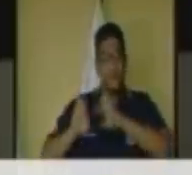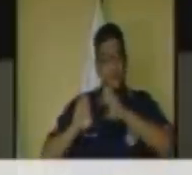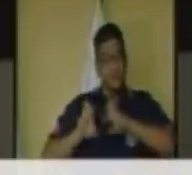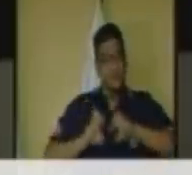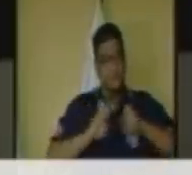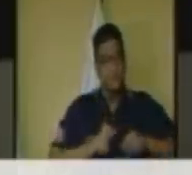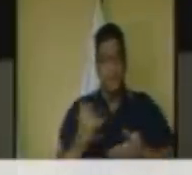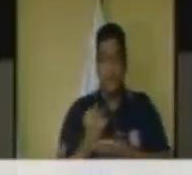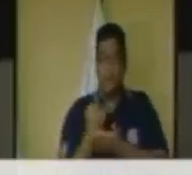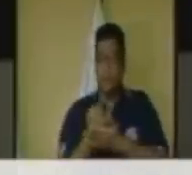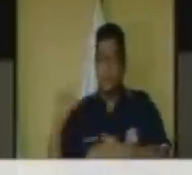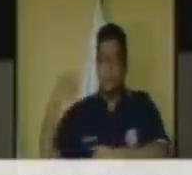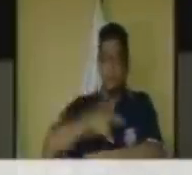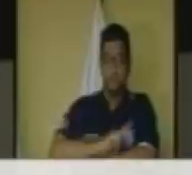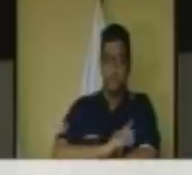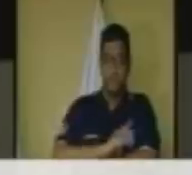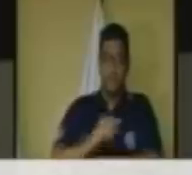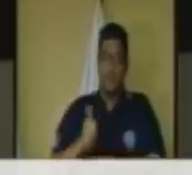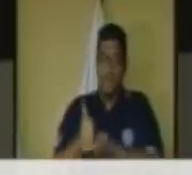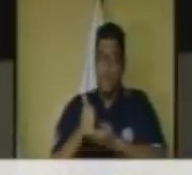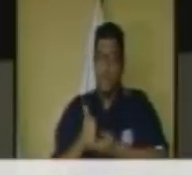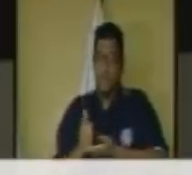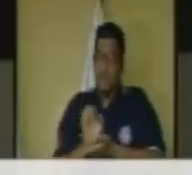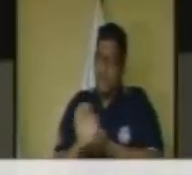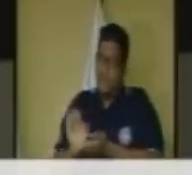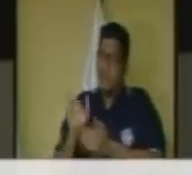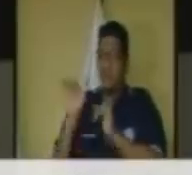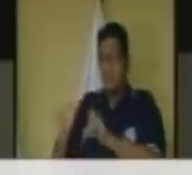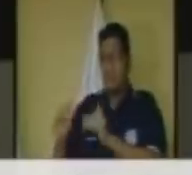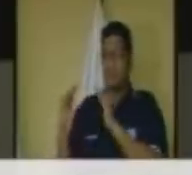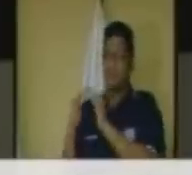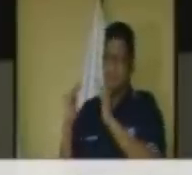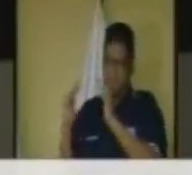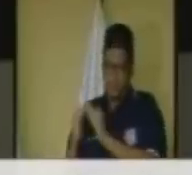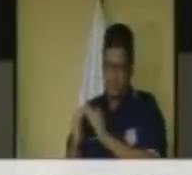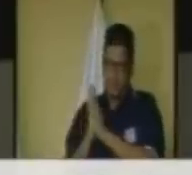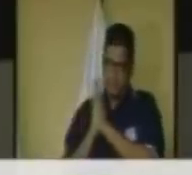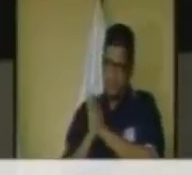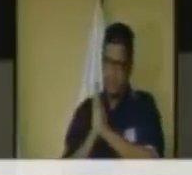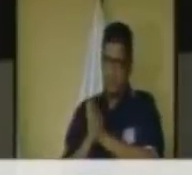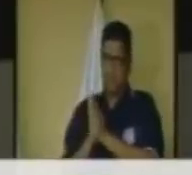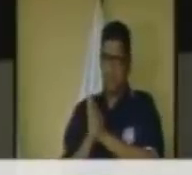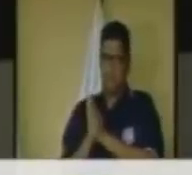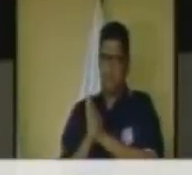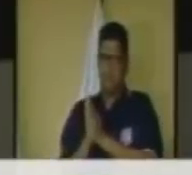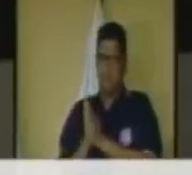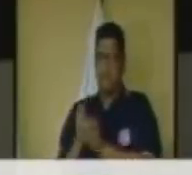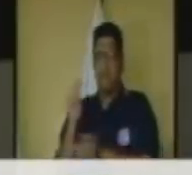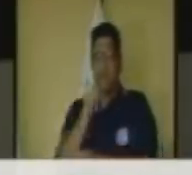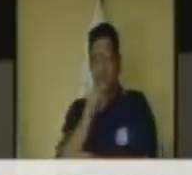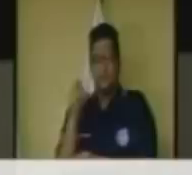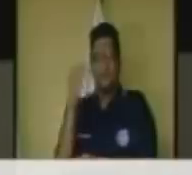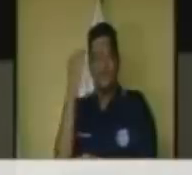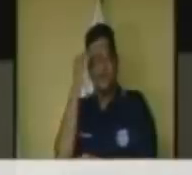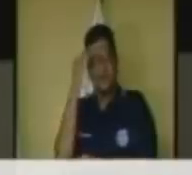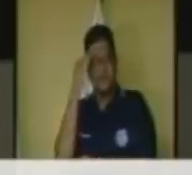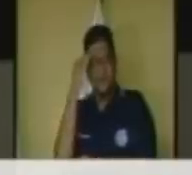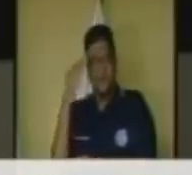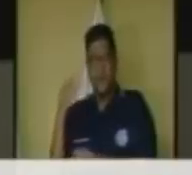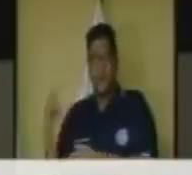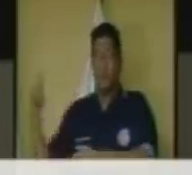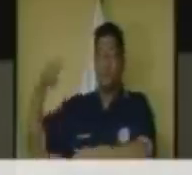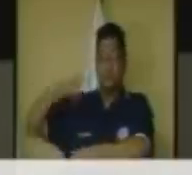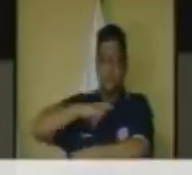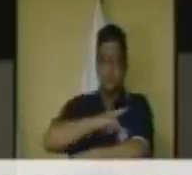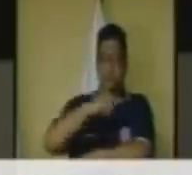casas, evitar salir, como nos ha indicado también el señor presidente. Puede estar seguro el pueblo de Guatemala que el aeropuerto La Aurora está siendo vigilado,